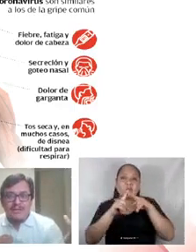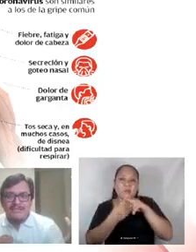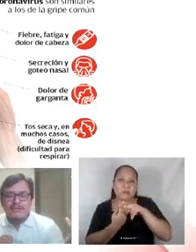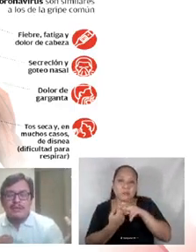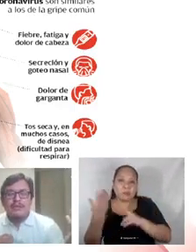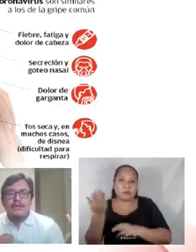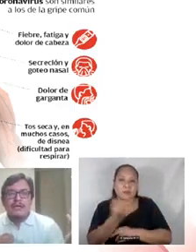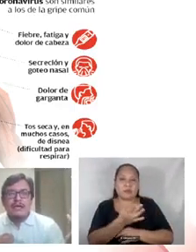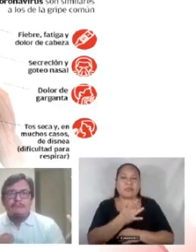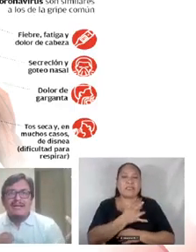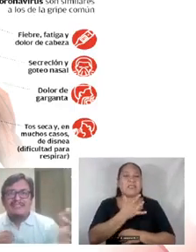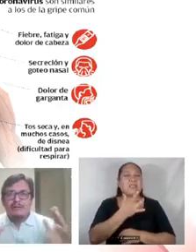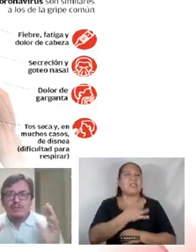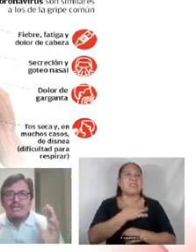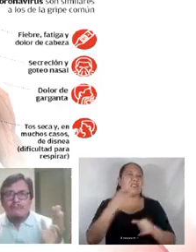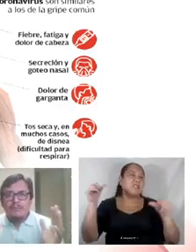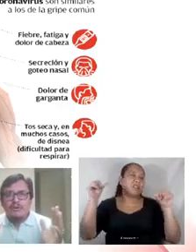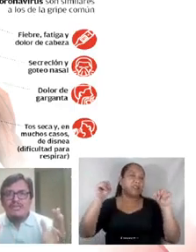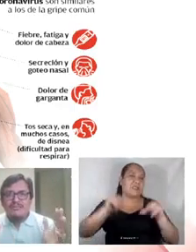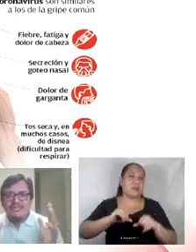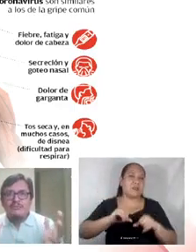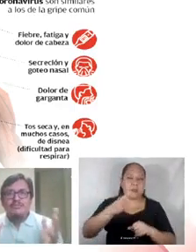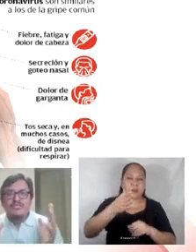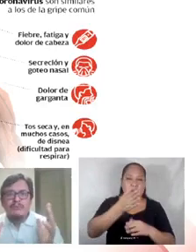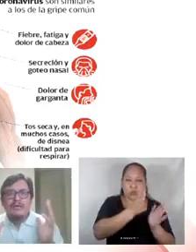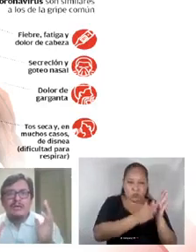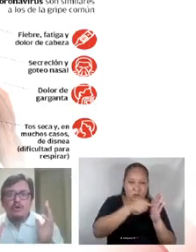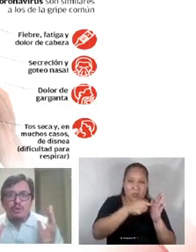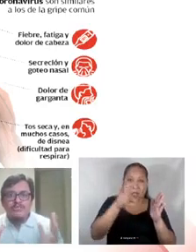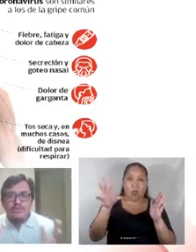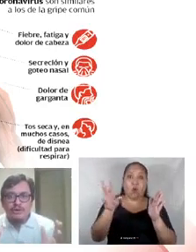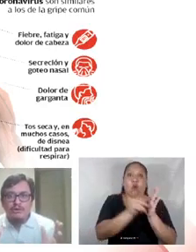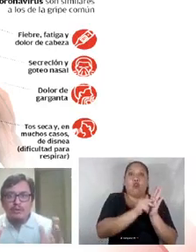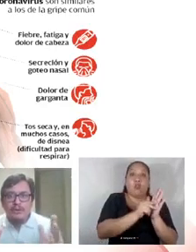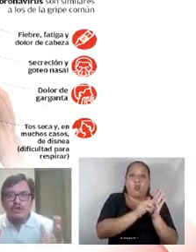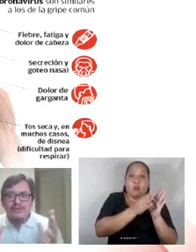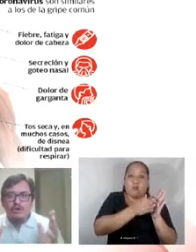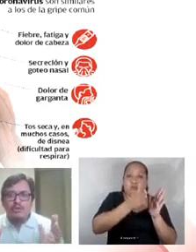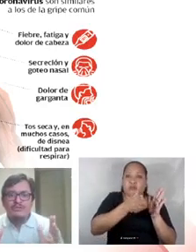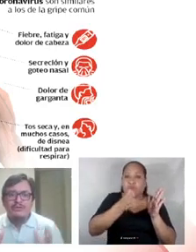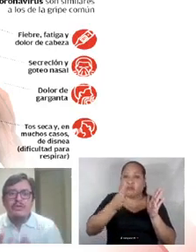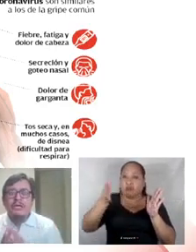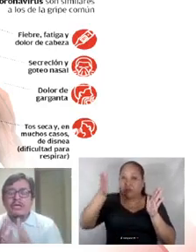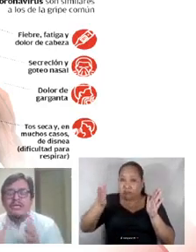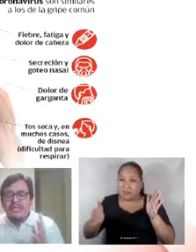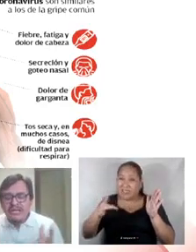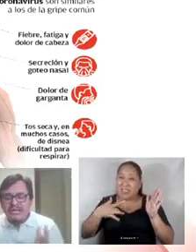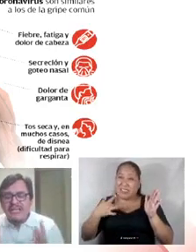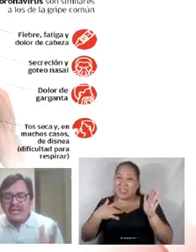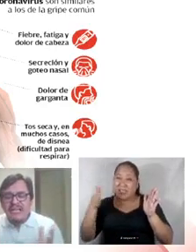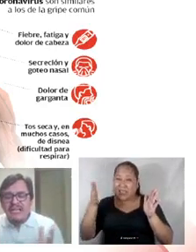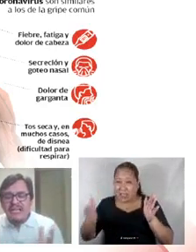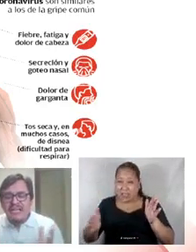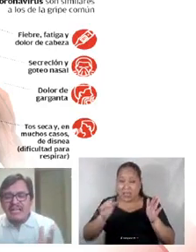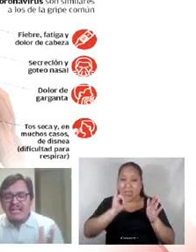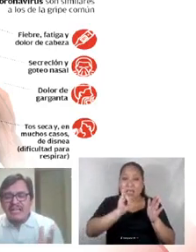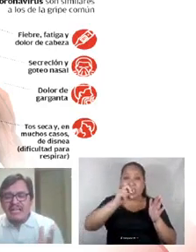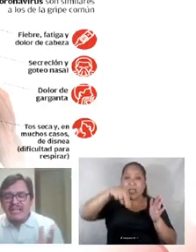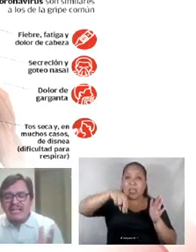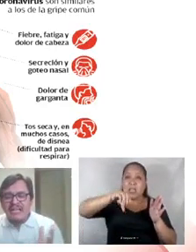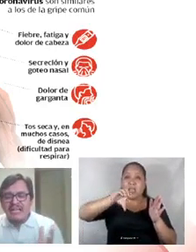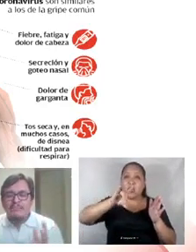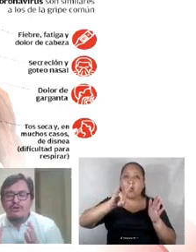los síntomas, pasa un tiempo, y ese tiempo se llama incubación o periodo de incubación, y en general